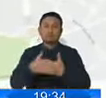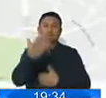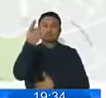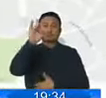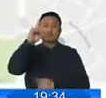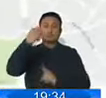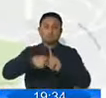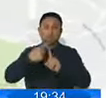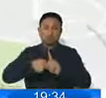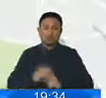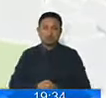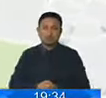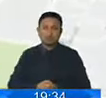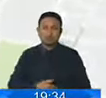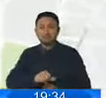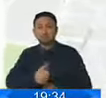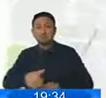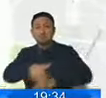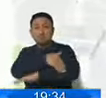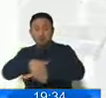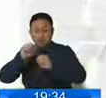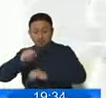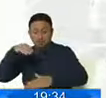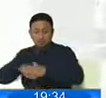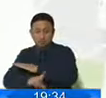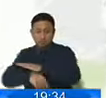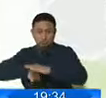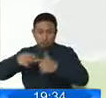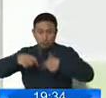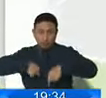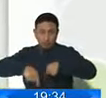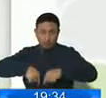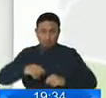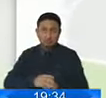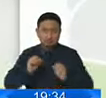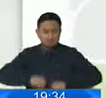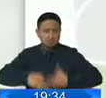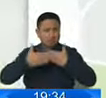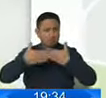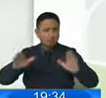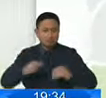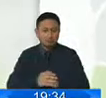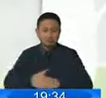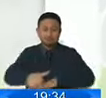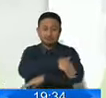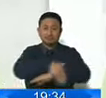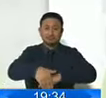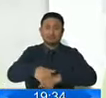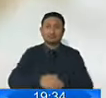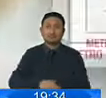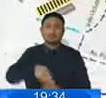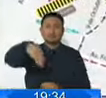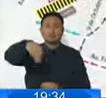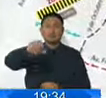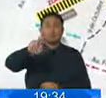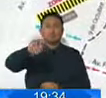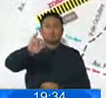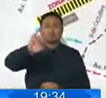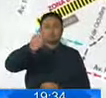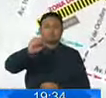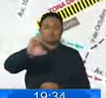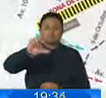18 meses. Las vías alternas para ingresar o salir de la zona del bulevar están habilitadas por la avenida Mariscal Sucre. Otro cierre